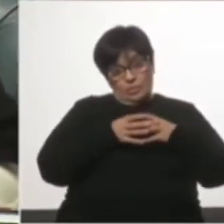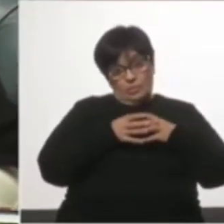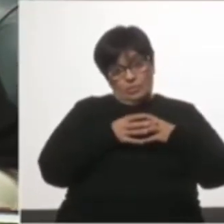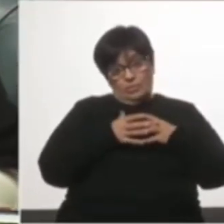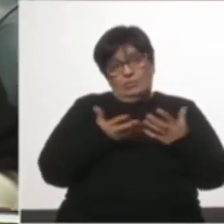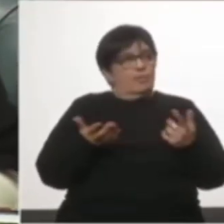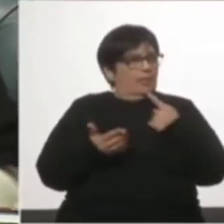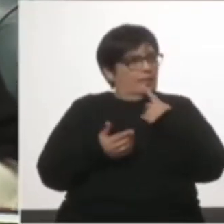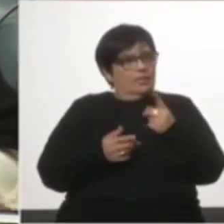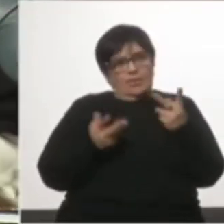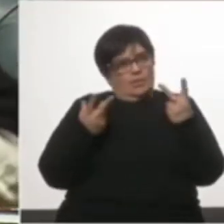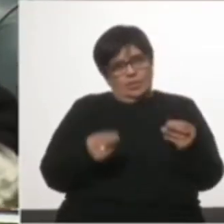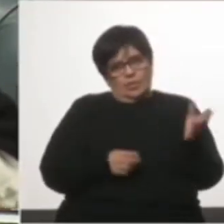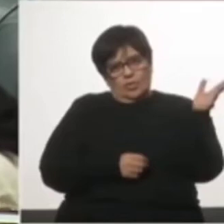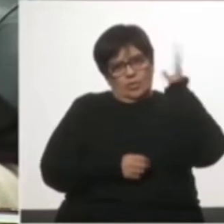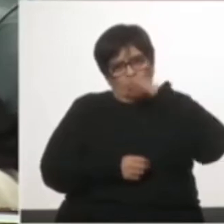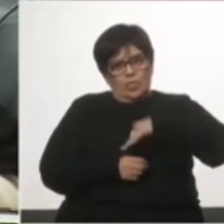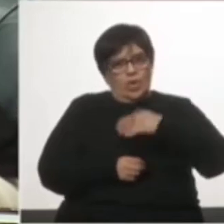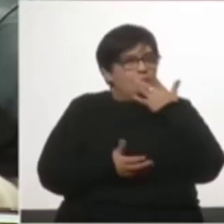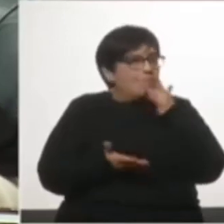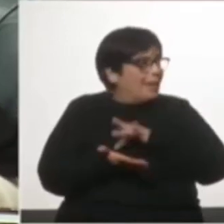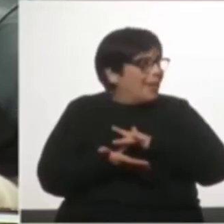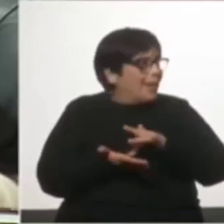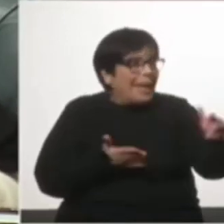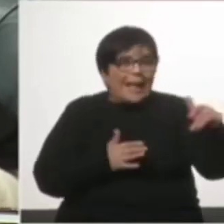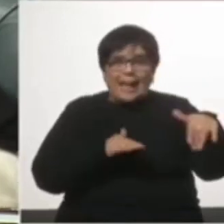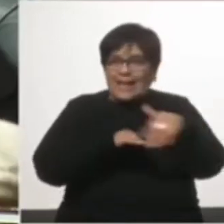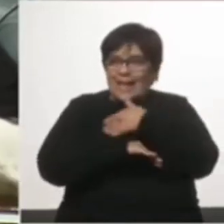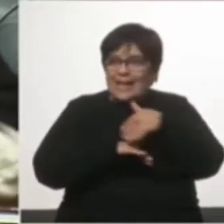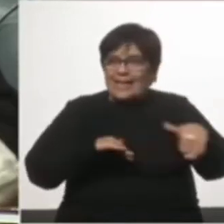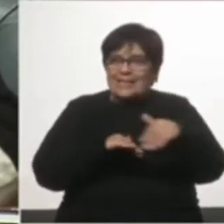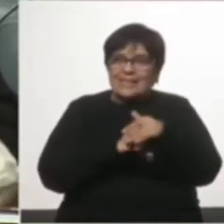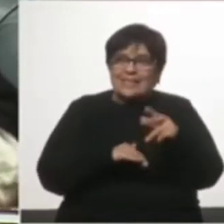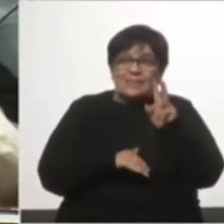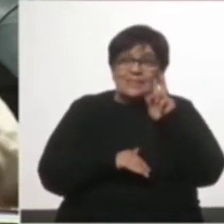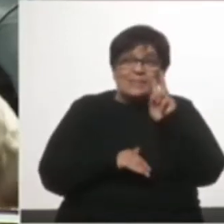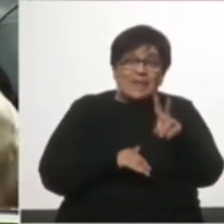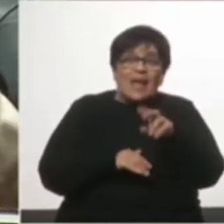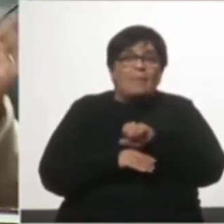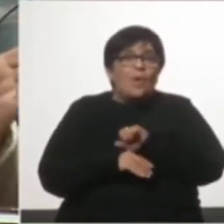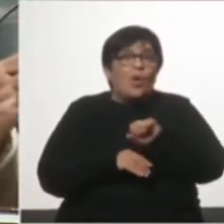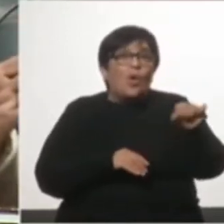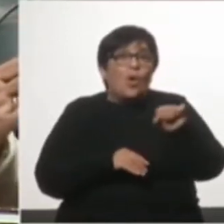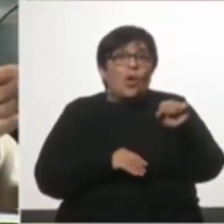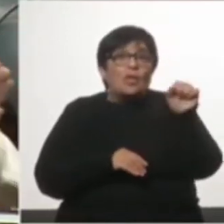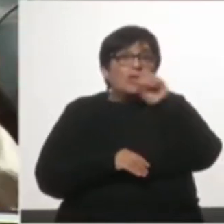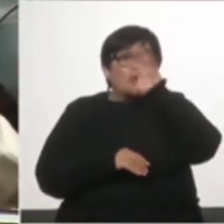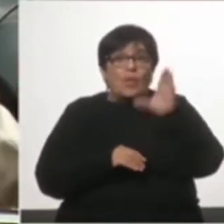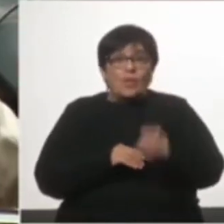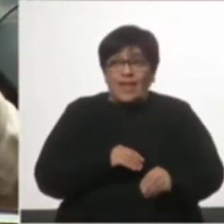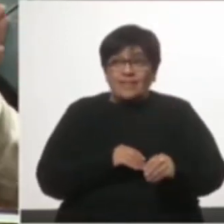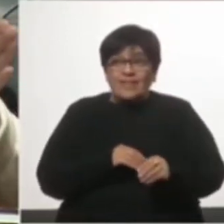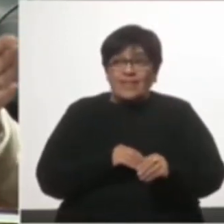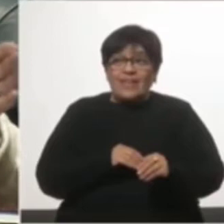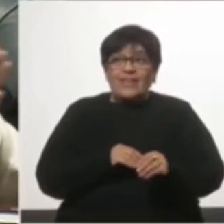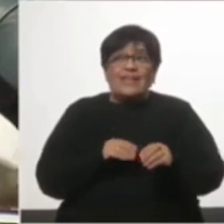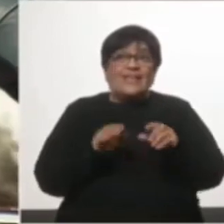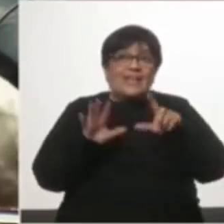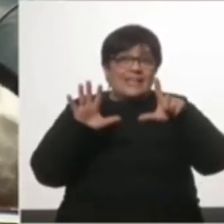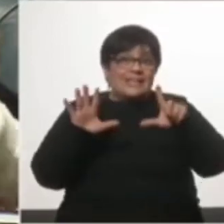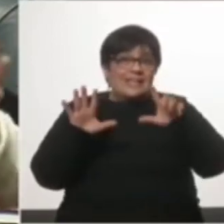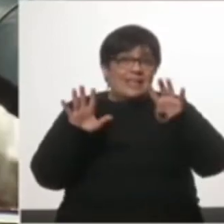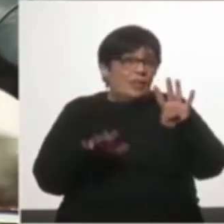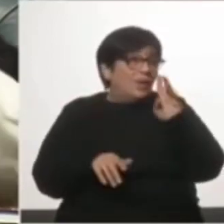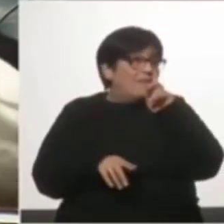lo puede negar nadie, no había un alma en la calle. Miramos los goles de Sudáfrica 79 veces, no